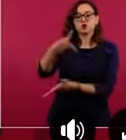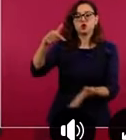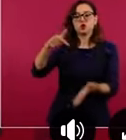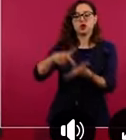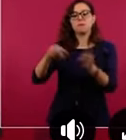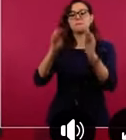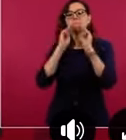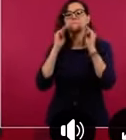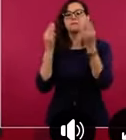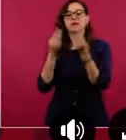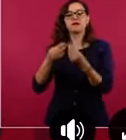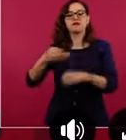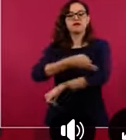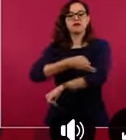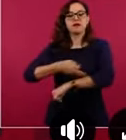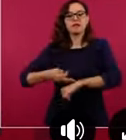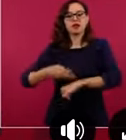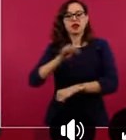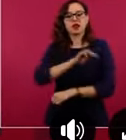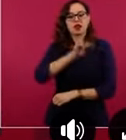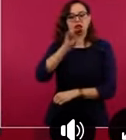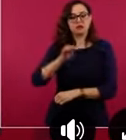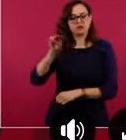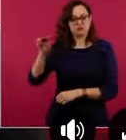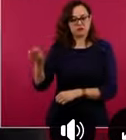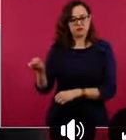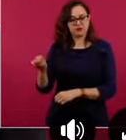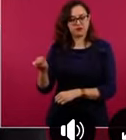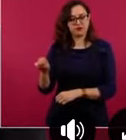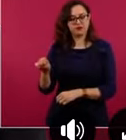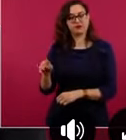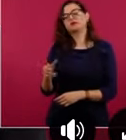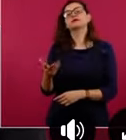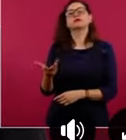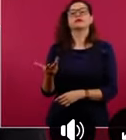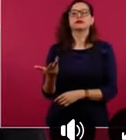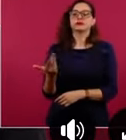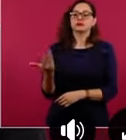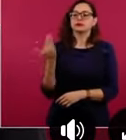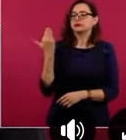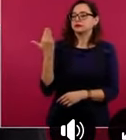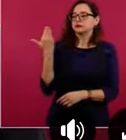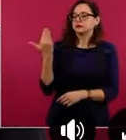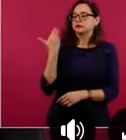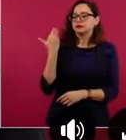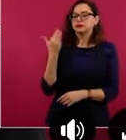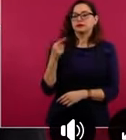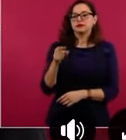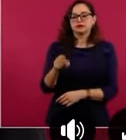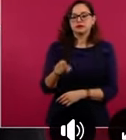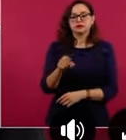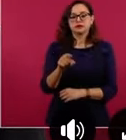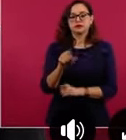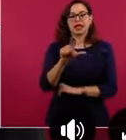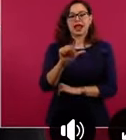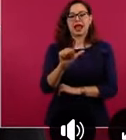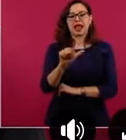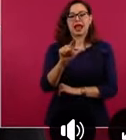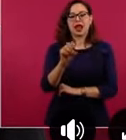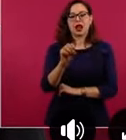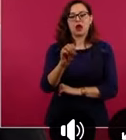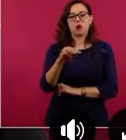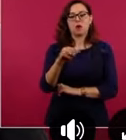Hace algunas semanas fue ejecutado un individuo apodado Lalo Mantecas, que es también de